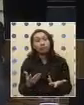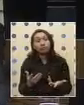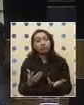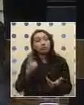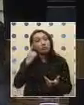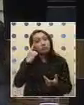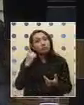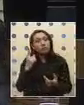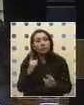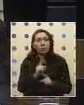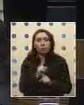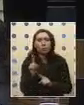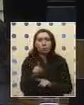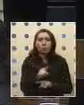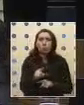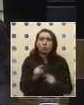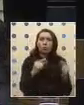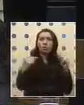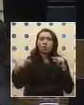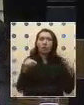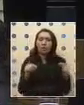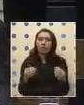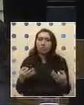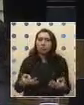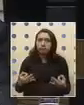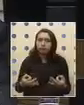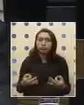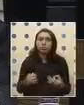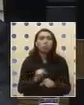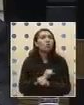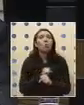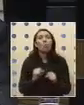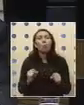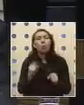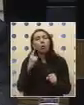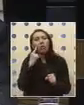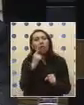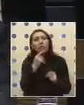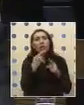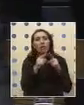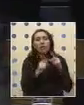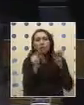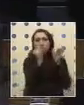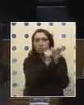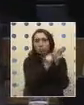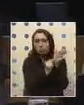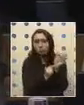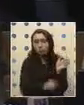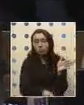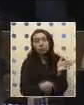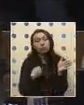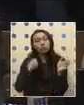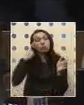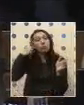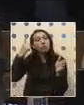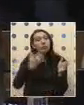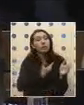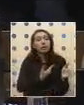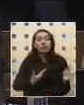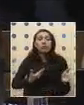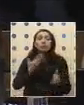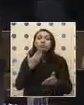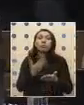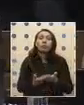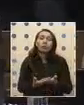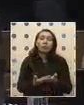que es un atentado contra un debate razonable, que no se puedan identificar los distintos puntos. Yo pienso, Presidente,